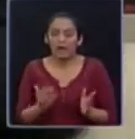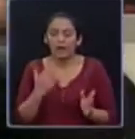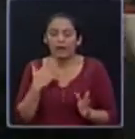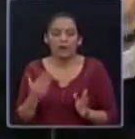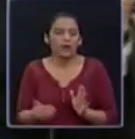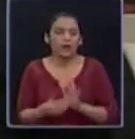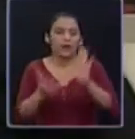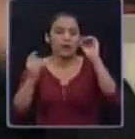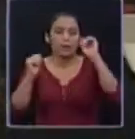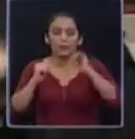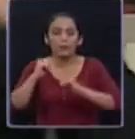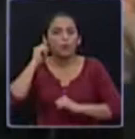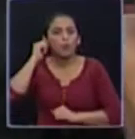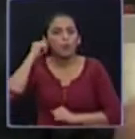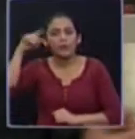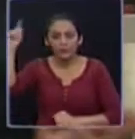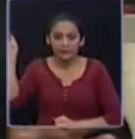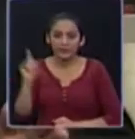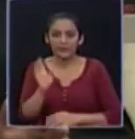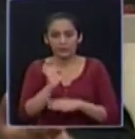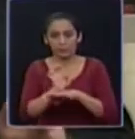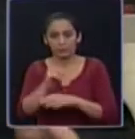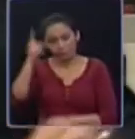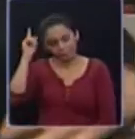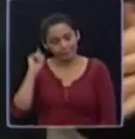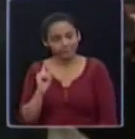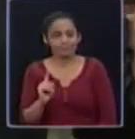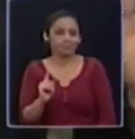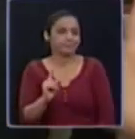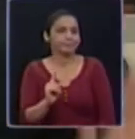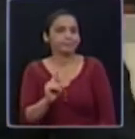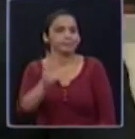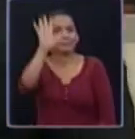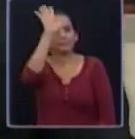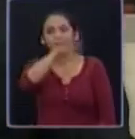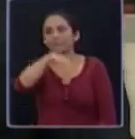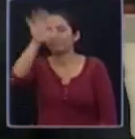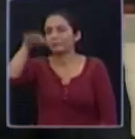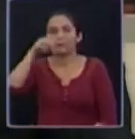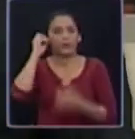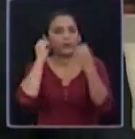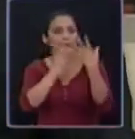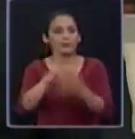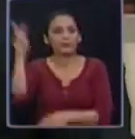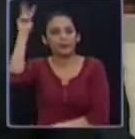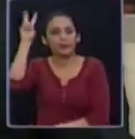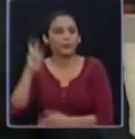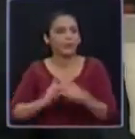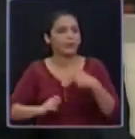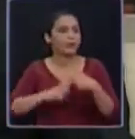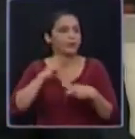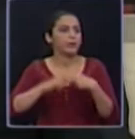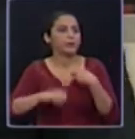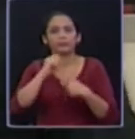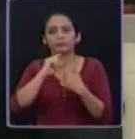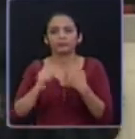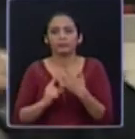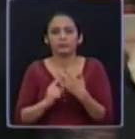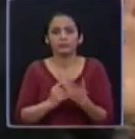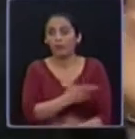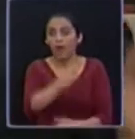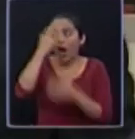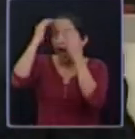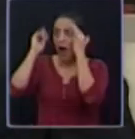razones eminentemente políticas, hubiese ingresado al país y hubiese contado lo que pasa en Venezuela, no hubiese ocasionado tanta atención. Si lo que